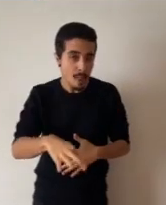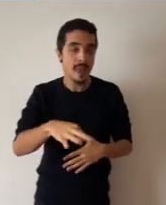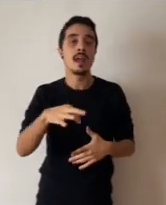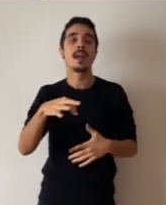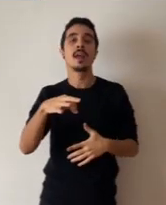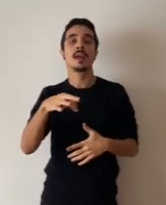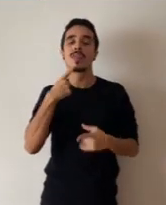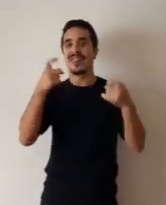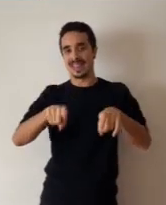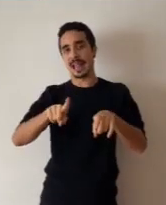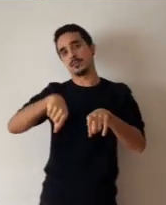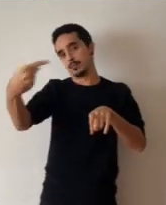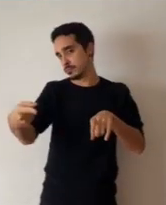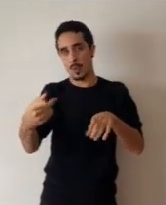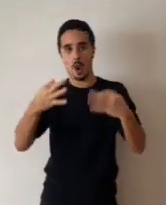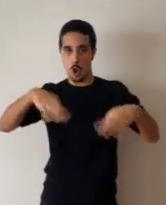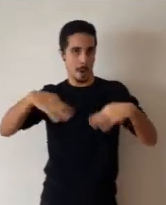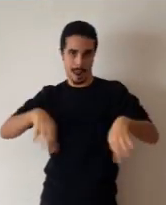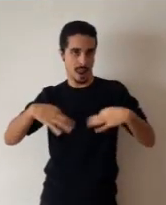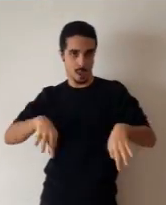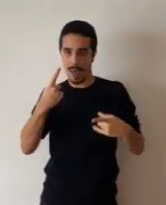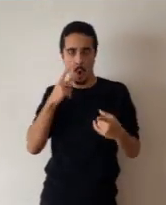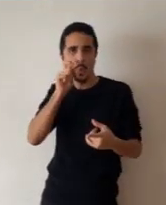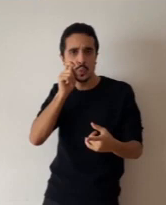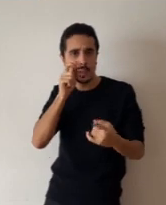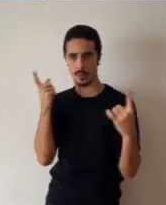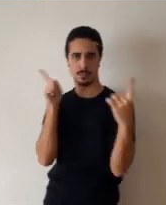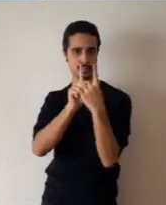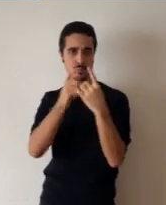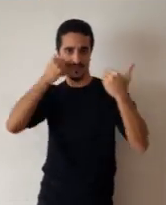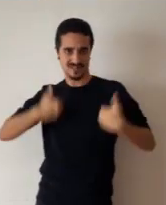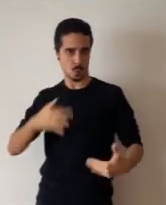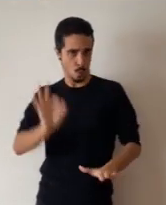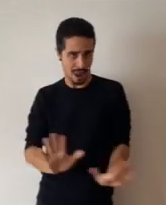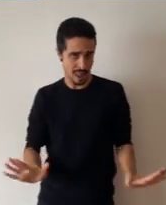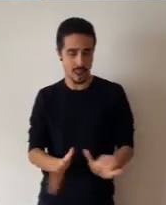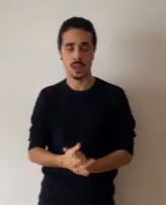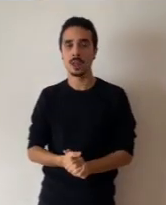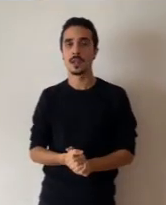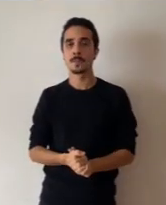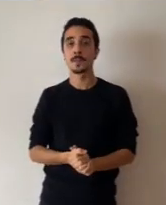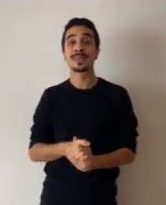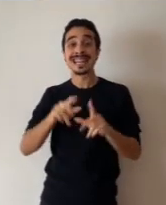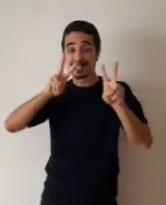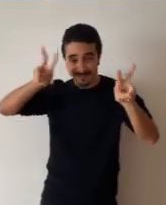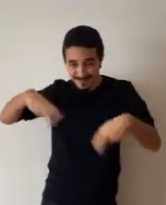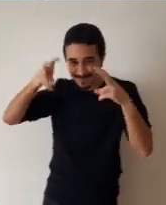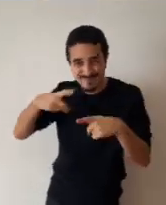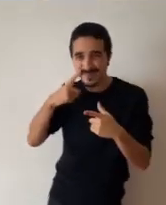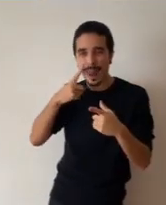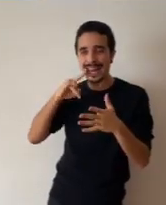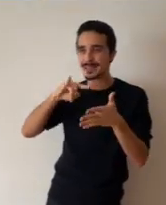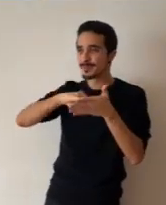resolver y luego se le da la cita en consecuencia como si fuera una consulta de presencia física. Y las que no se